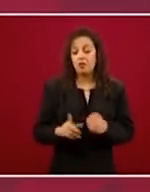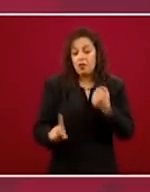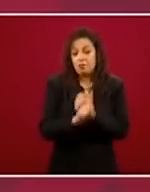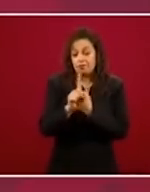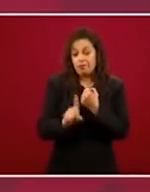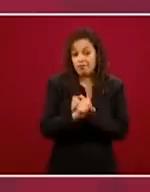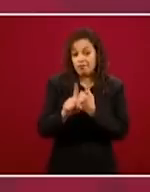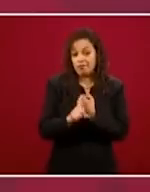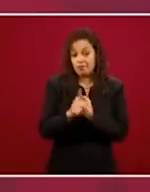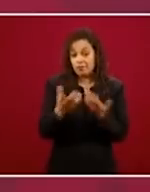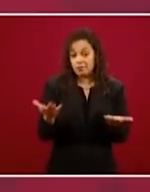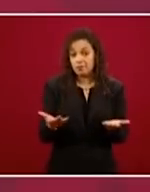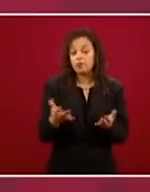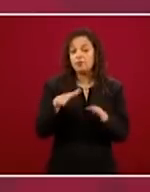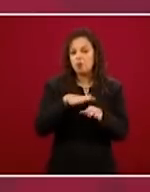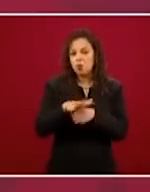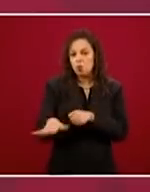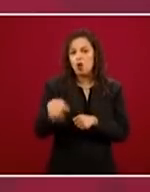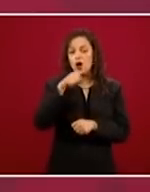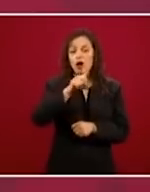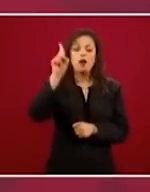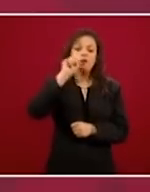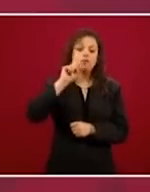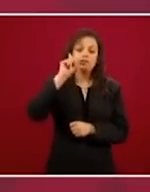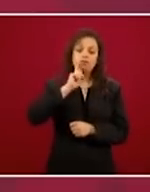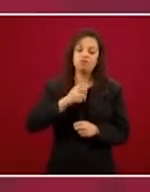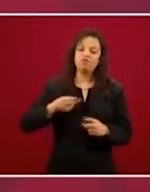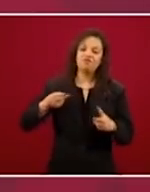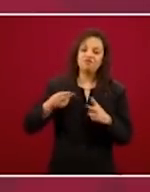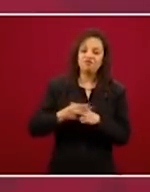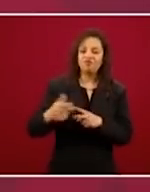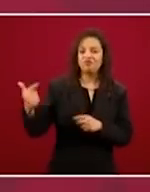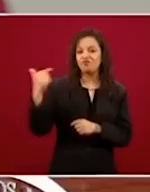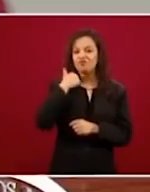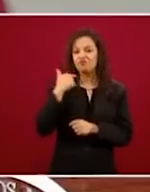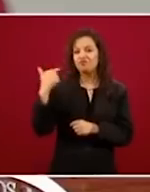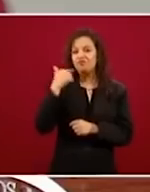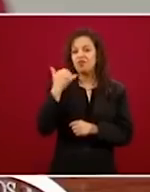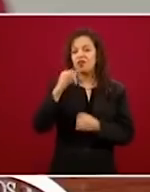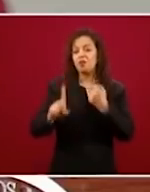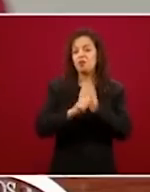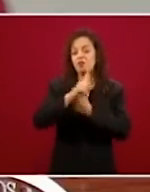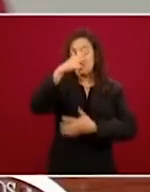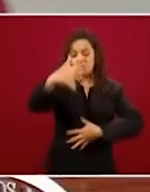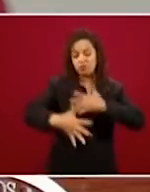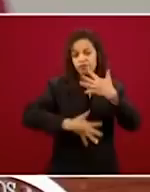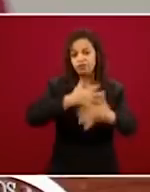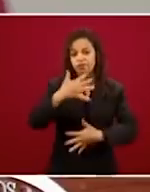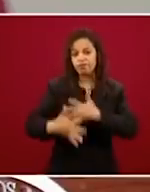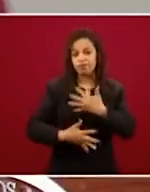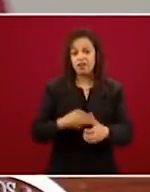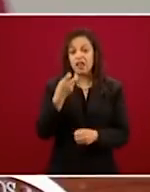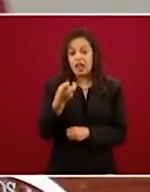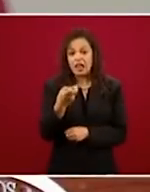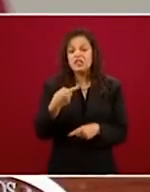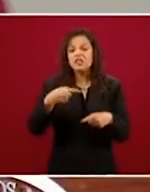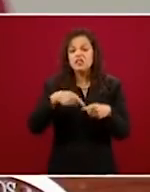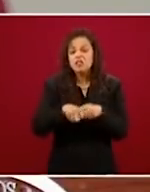de feminicidio y de violencia se originan por